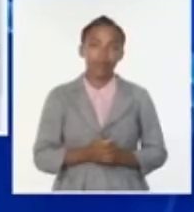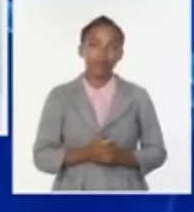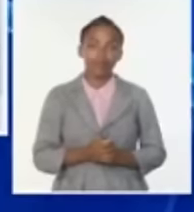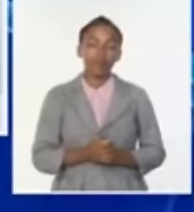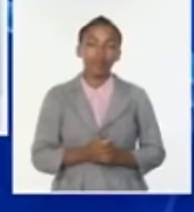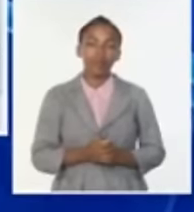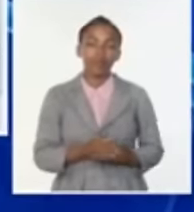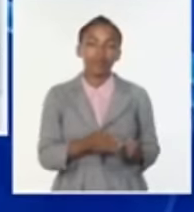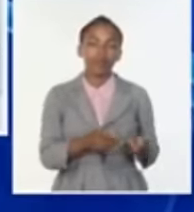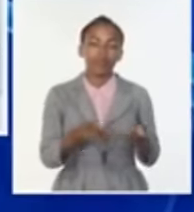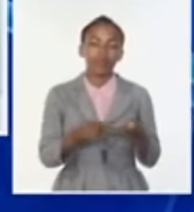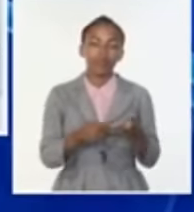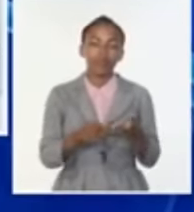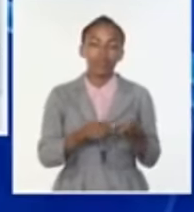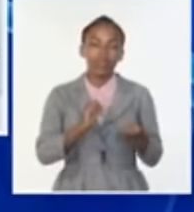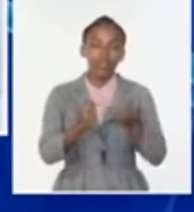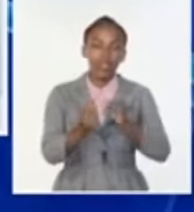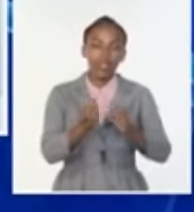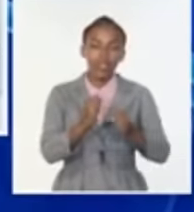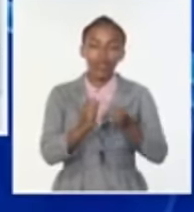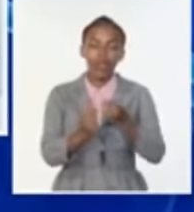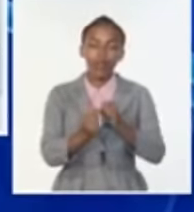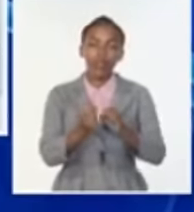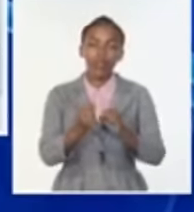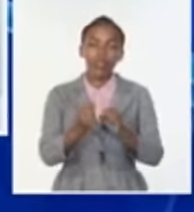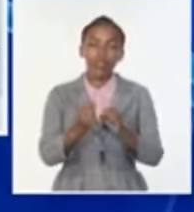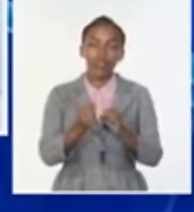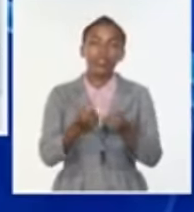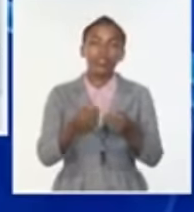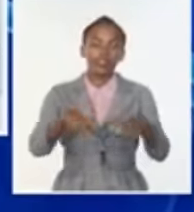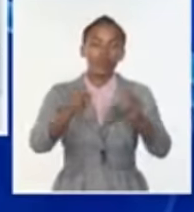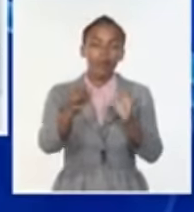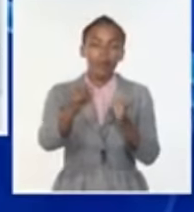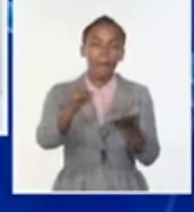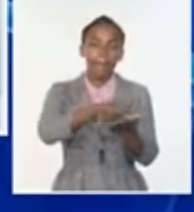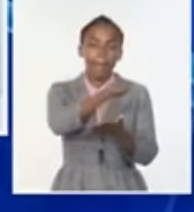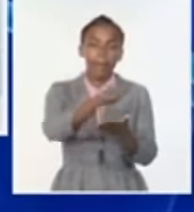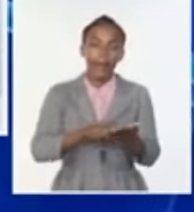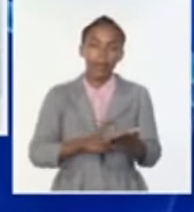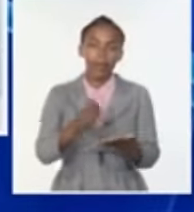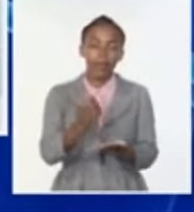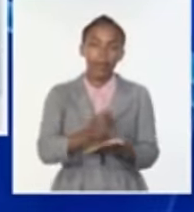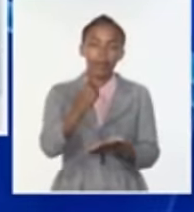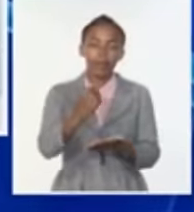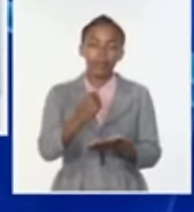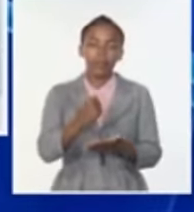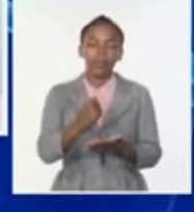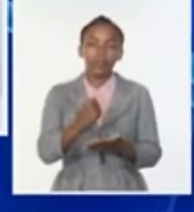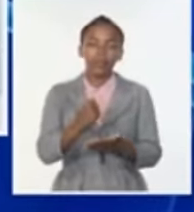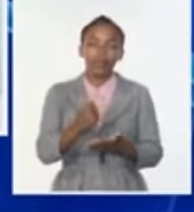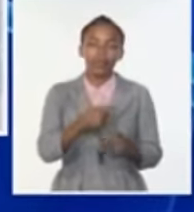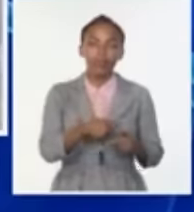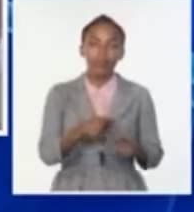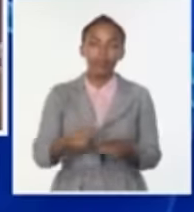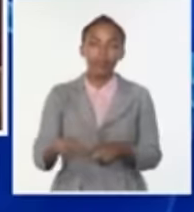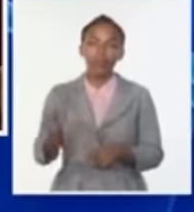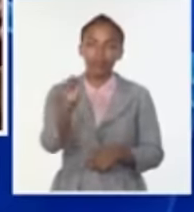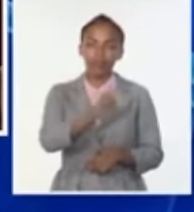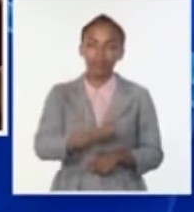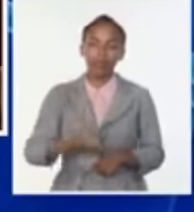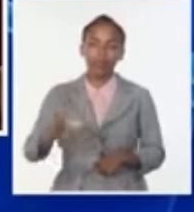Se regulan nuevos parámetros para la aprobación de los objetos sociales. Es decir, se cometieron